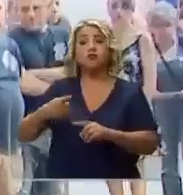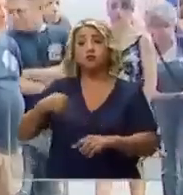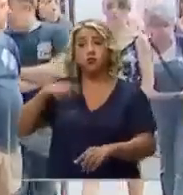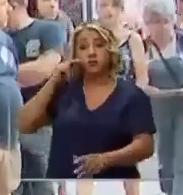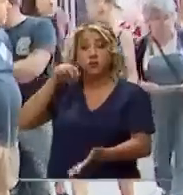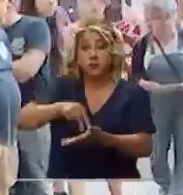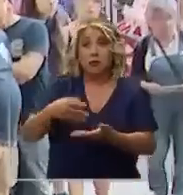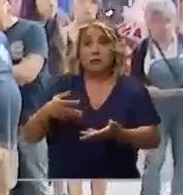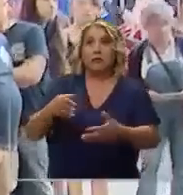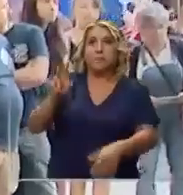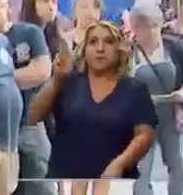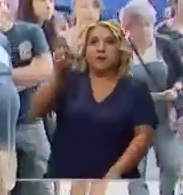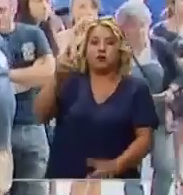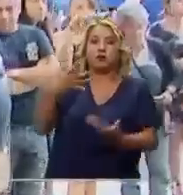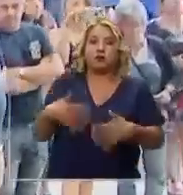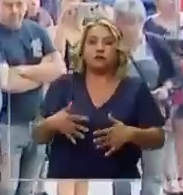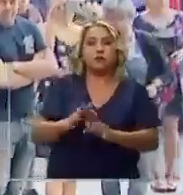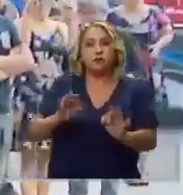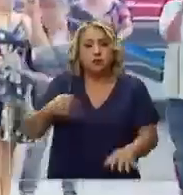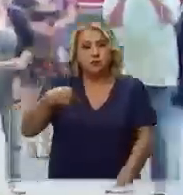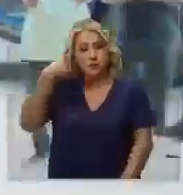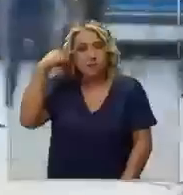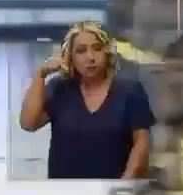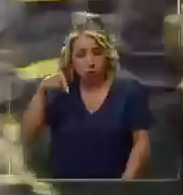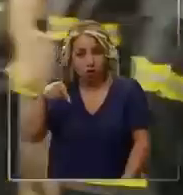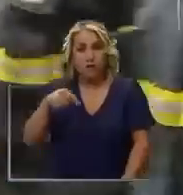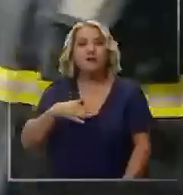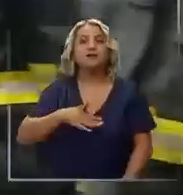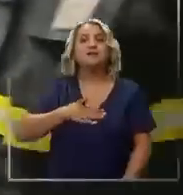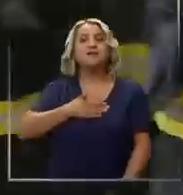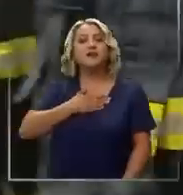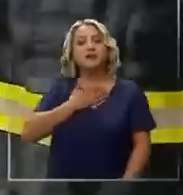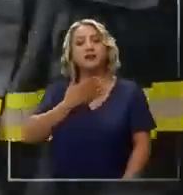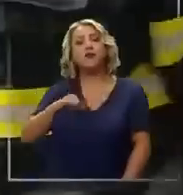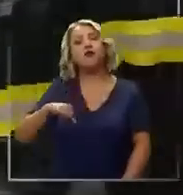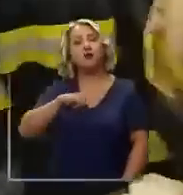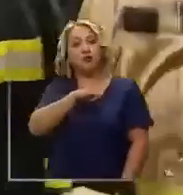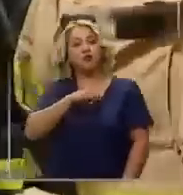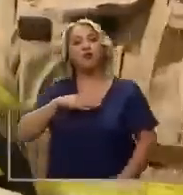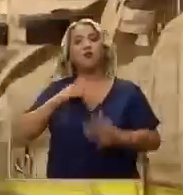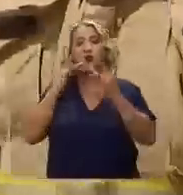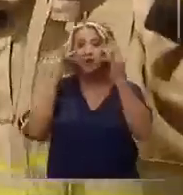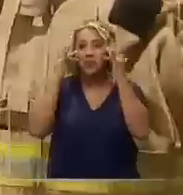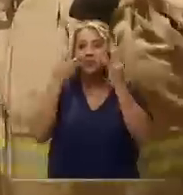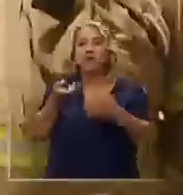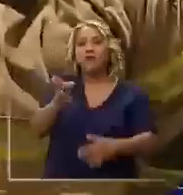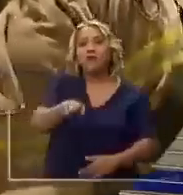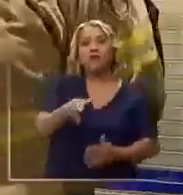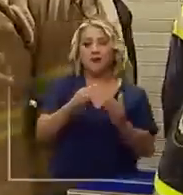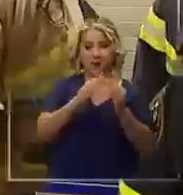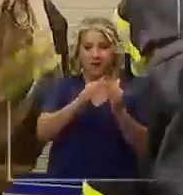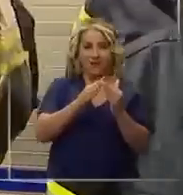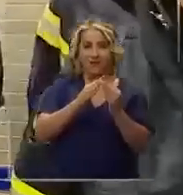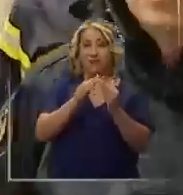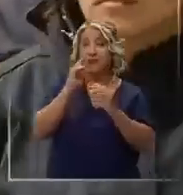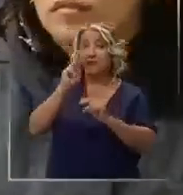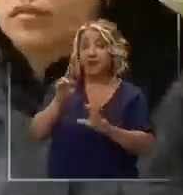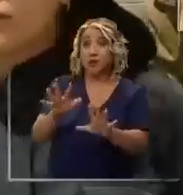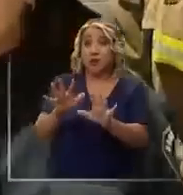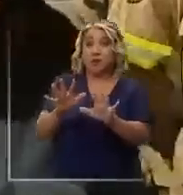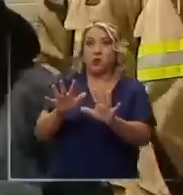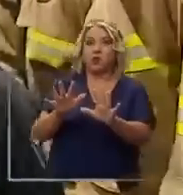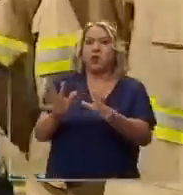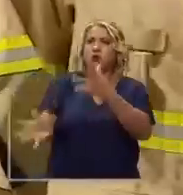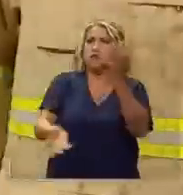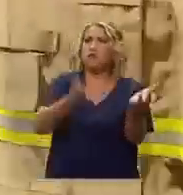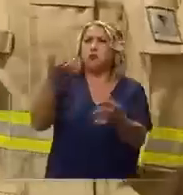imaginamos, pero lo importante de esto es que hoy podemos sentirnos, ¿cierto?, satisfechos, contentos, llegar a nuestra casa. Cuando uno se enfrenta a escenarios que son así